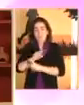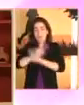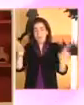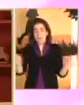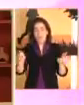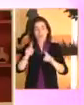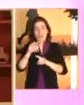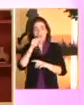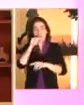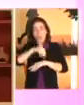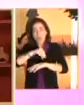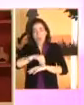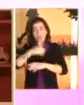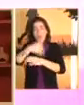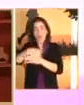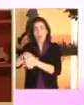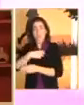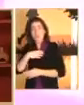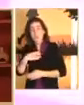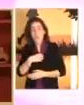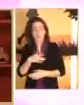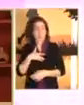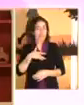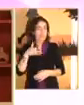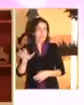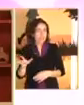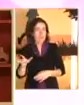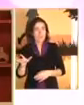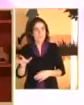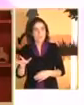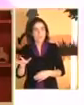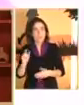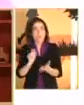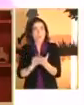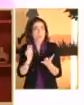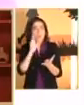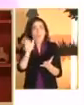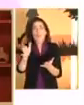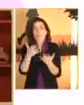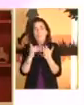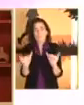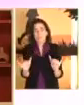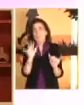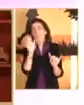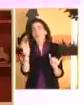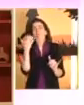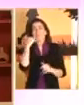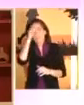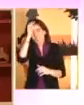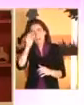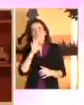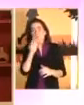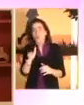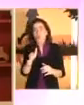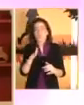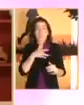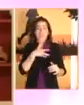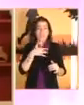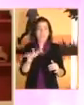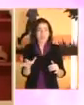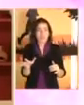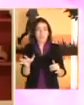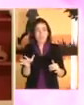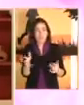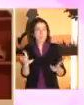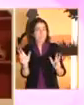embargo se les permite, llega un momento en que se les permite, o por las fiestas o porque es un fin de semana, por lo que sea. Y ya no solamente